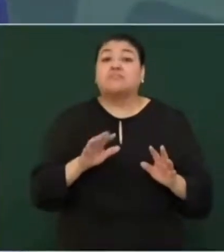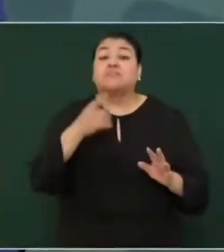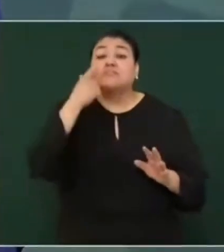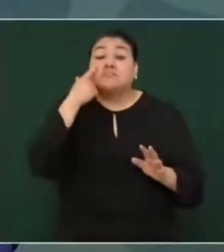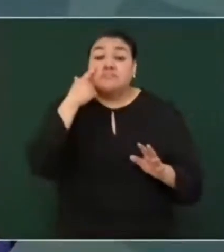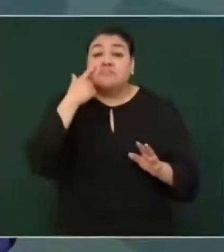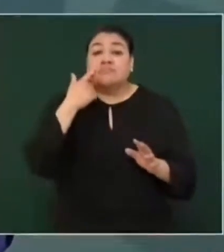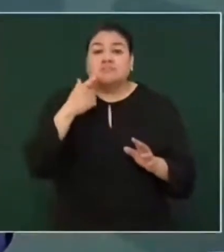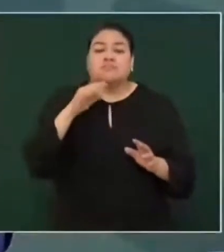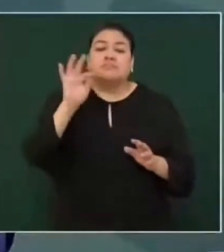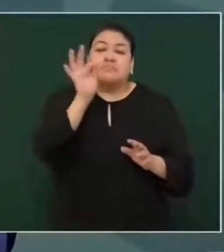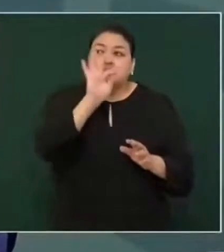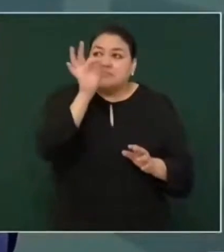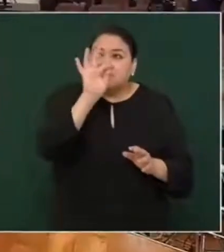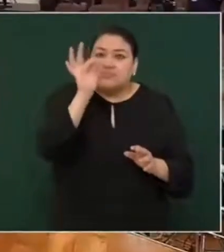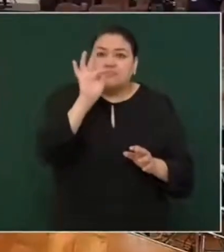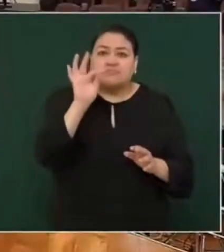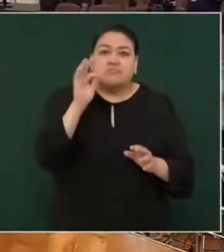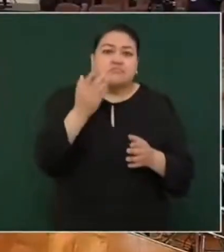pues a lo mejor